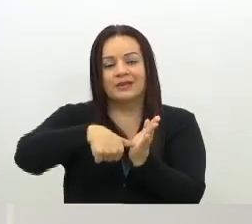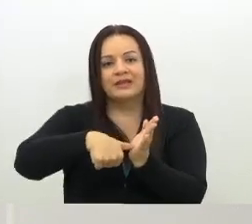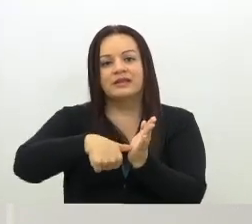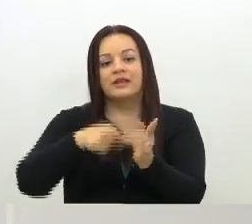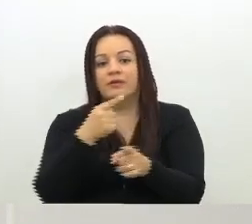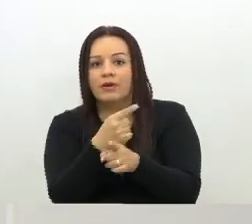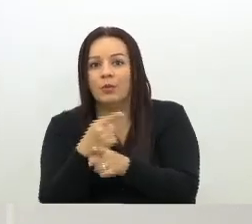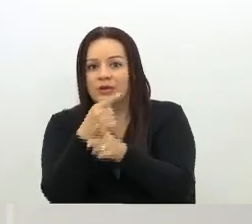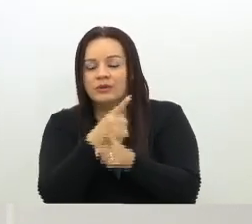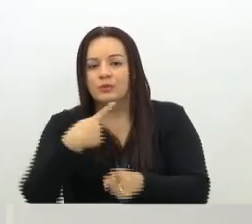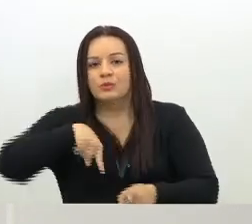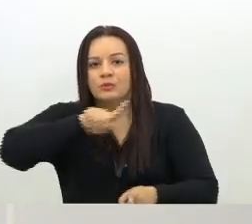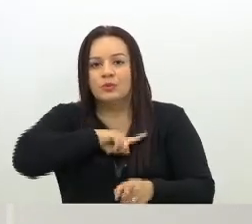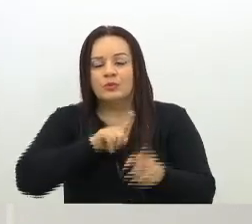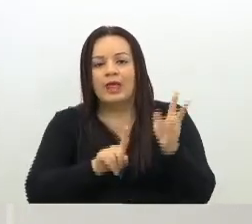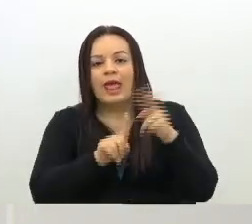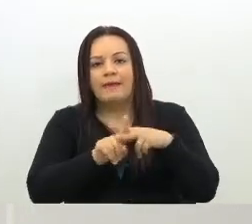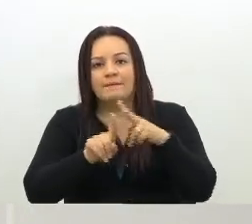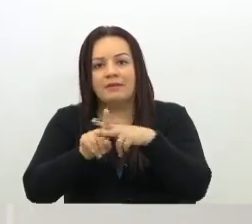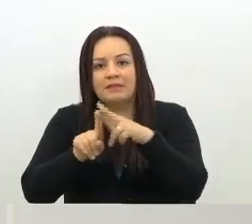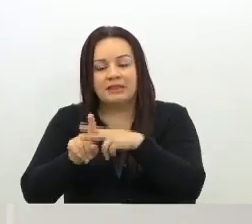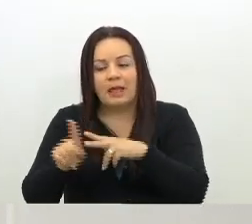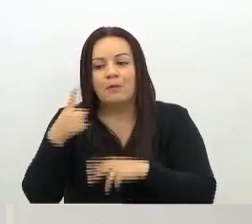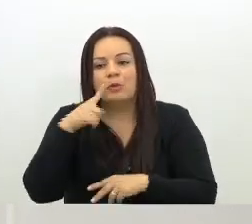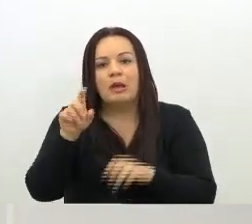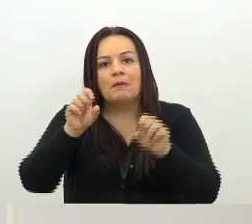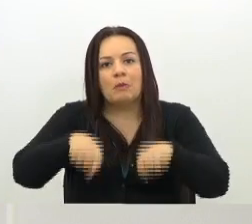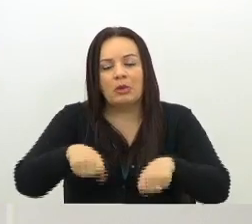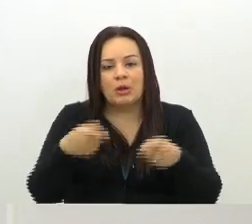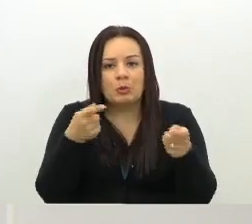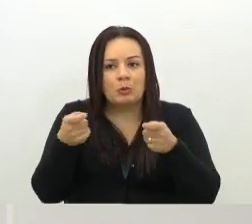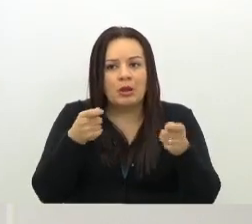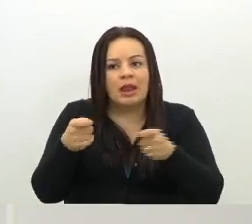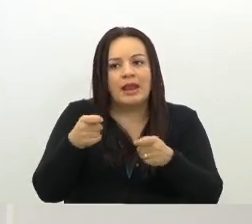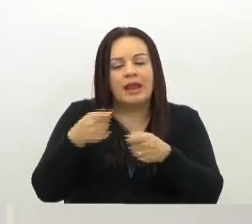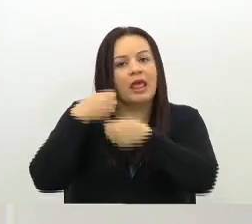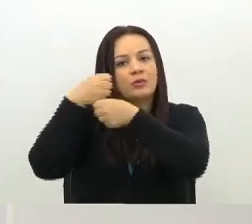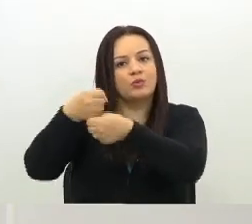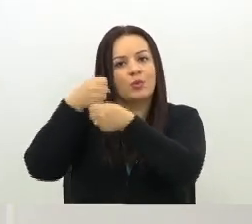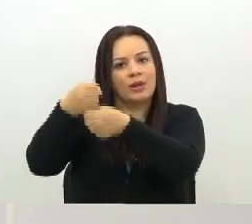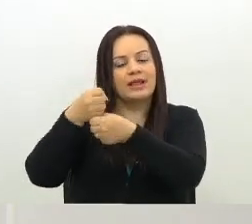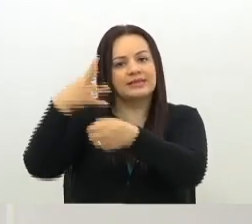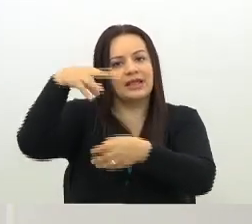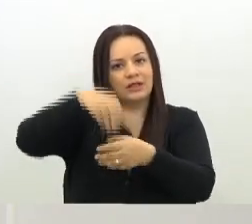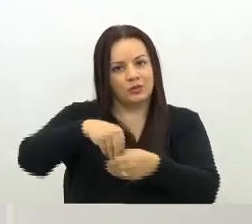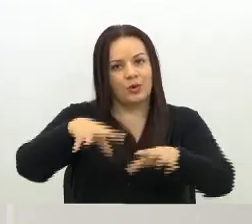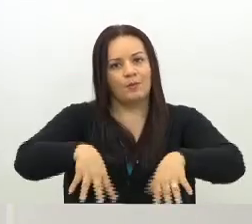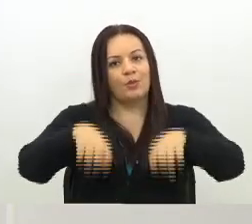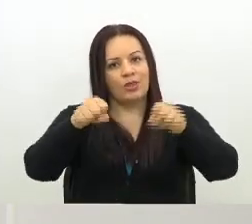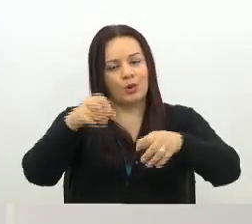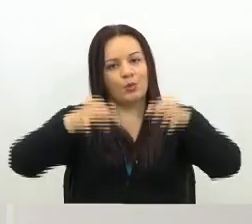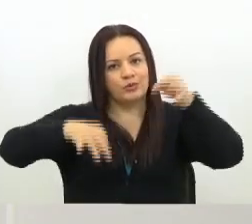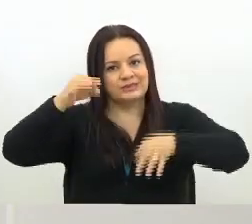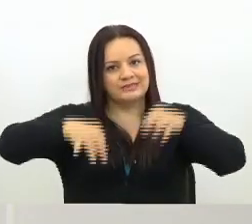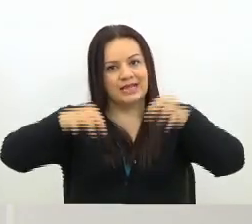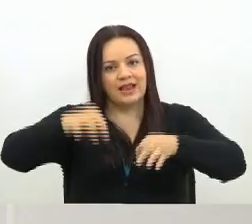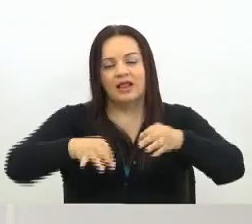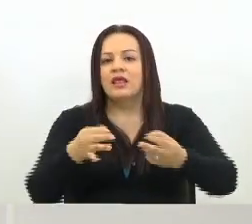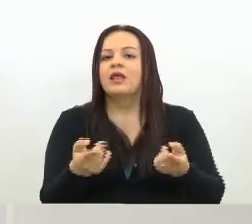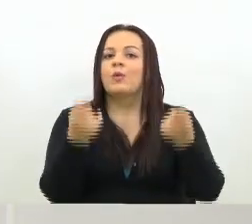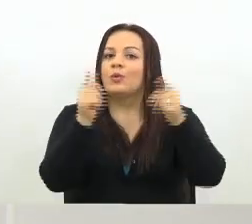que habíamos implementado para regular las huelgas en el Poder Judicial. En consecuencia, el día de